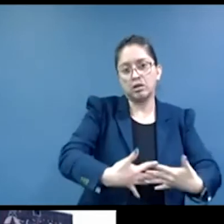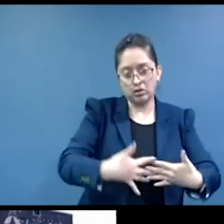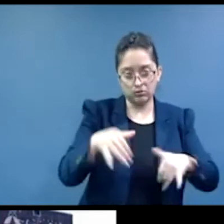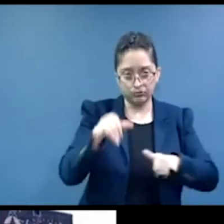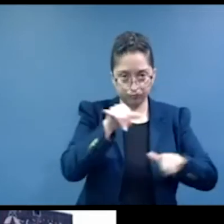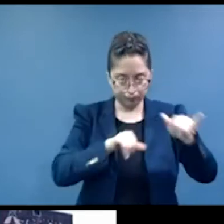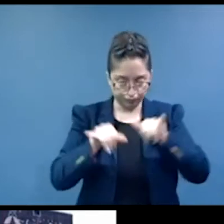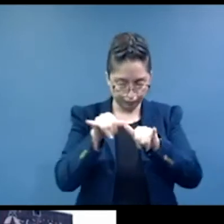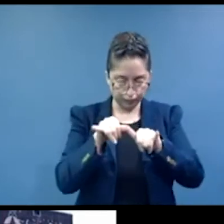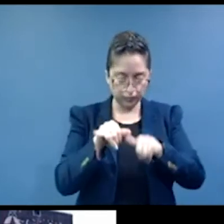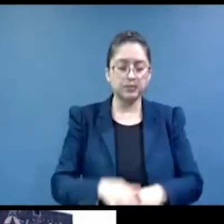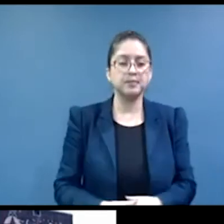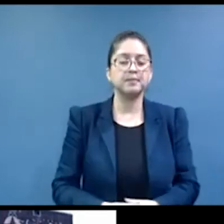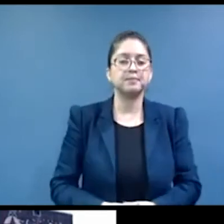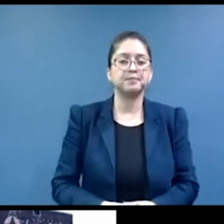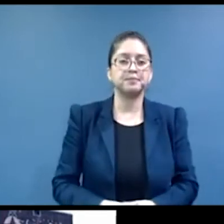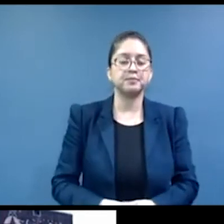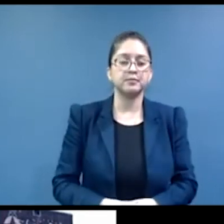muy importante